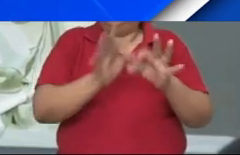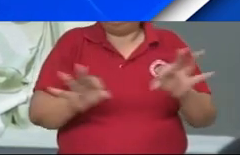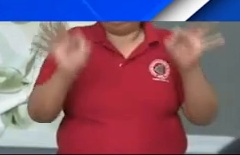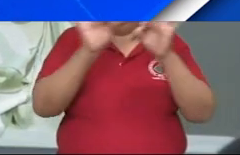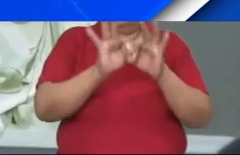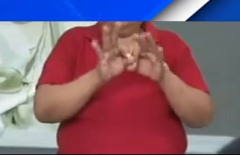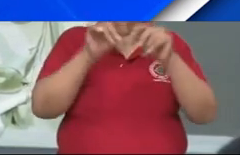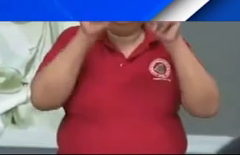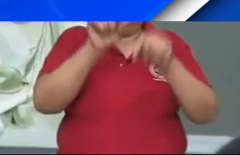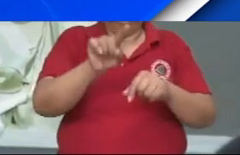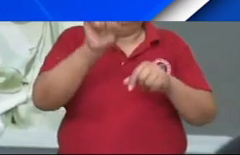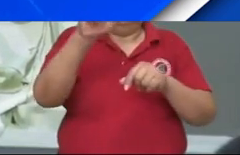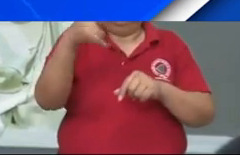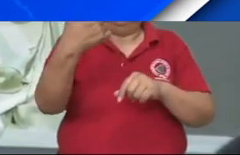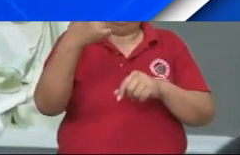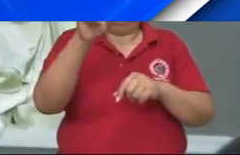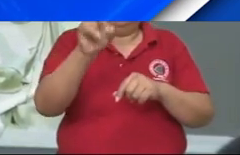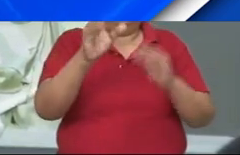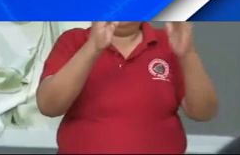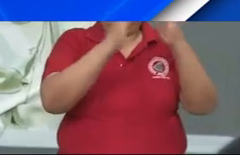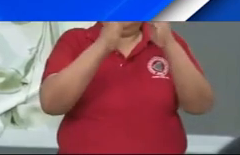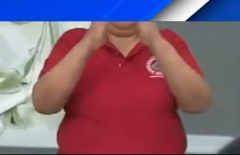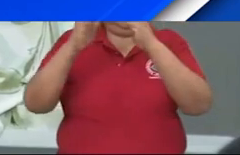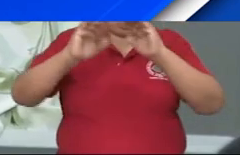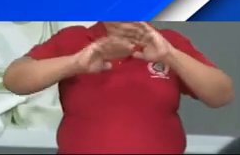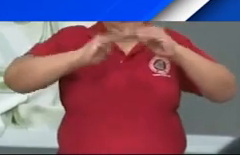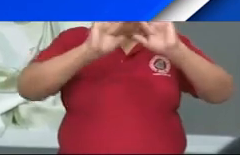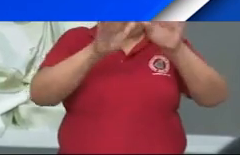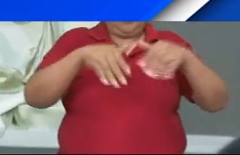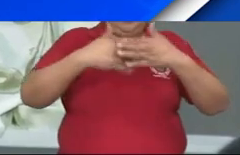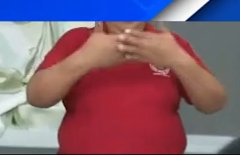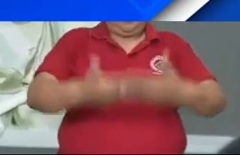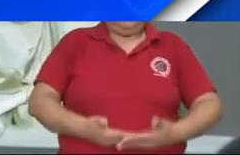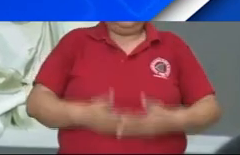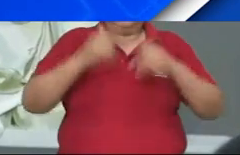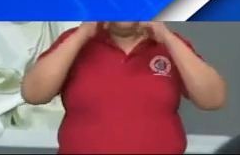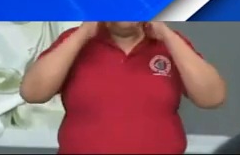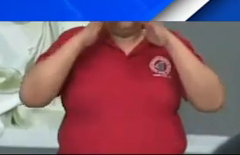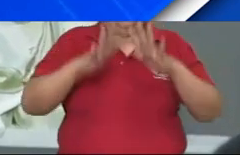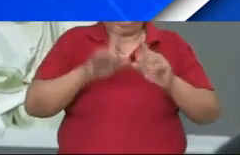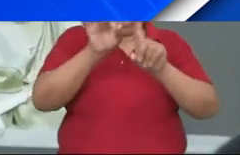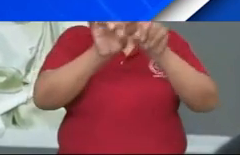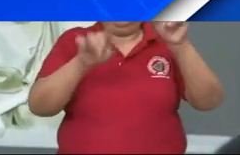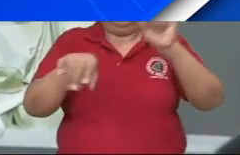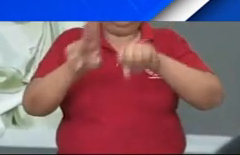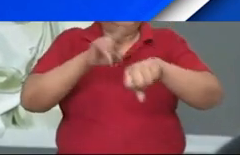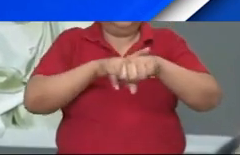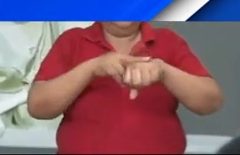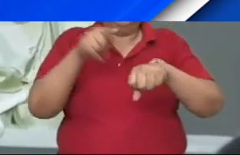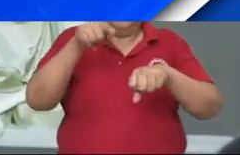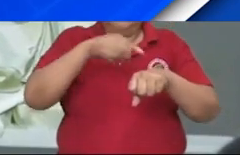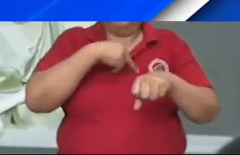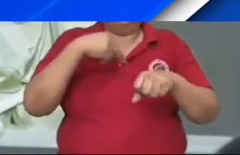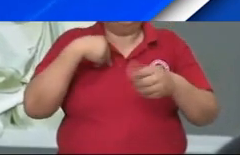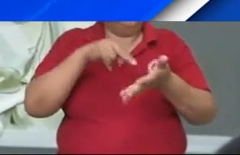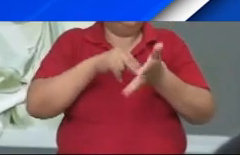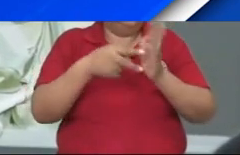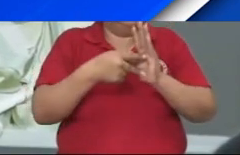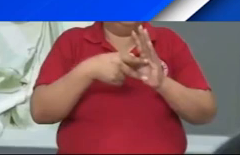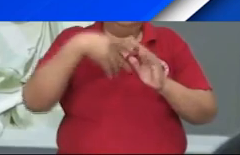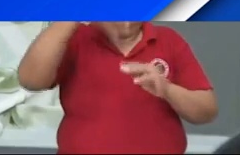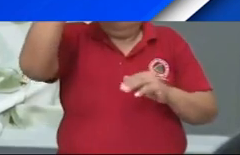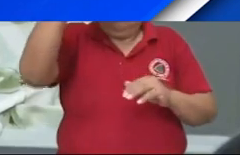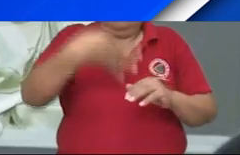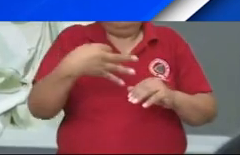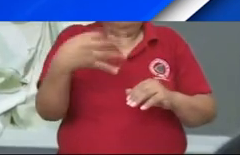las 181 casas maternas a nivel nacional que garantizan todos